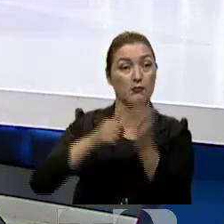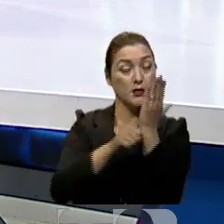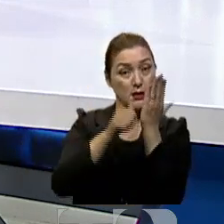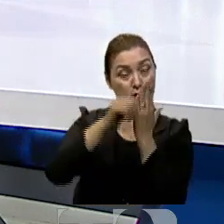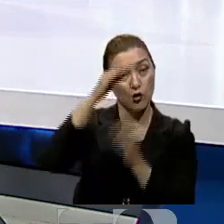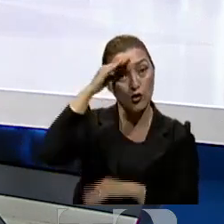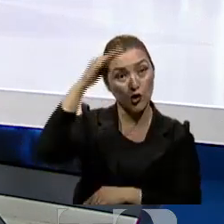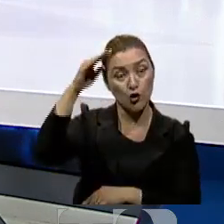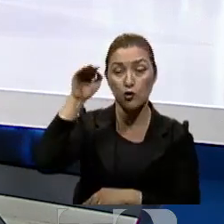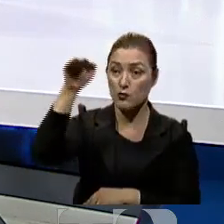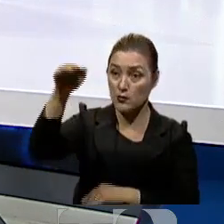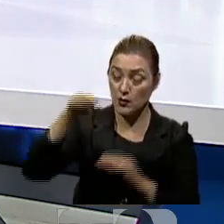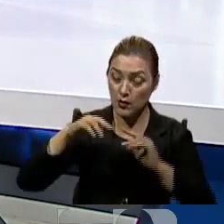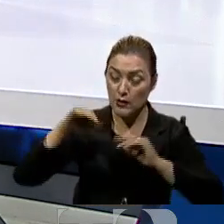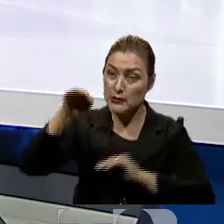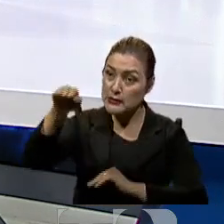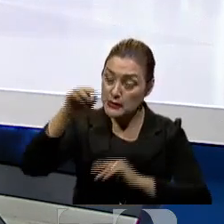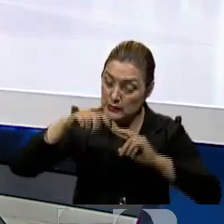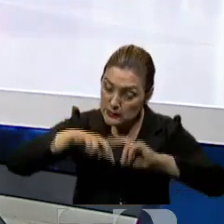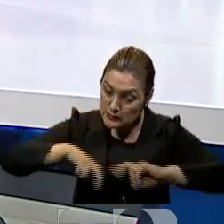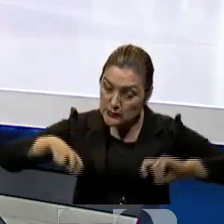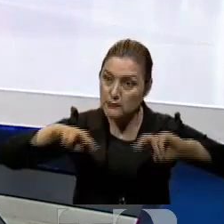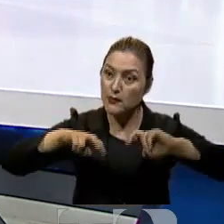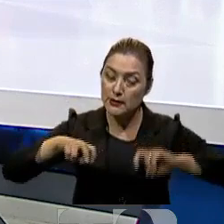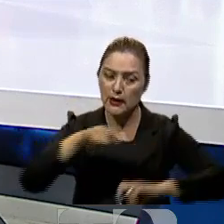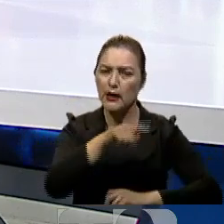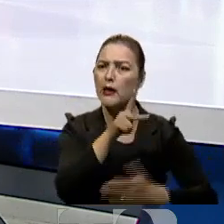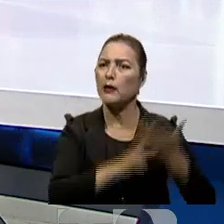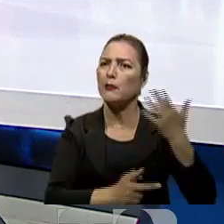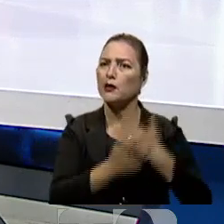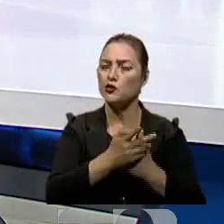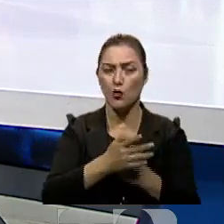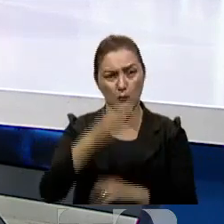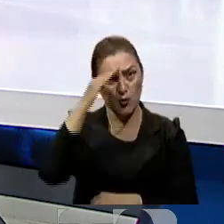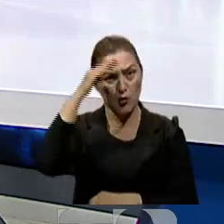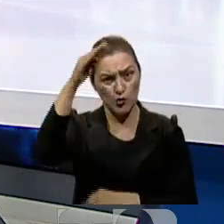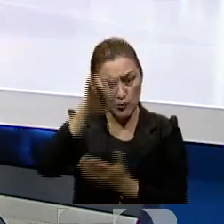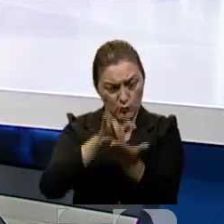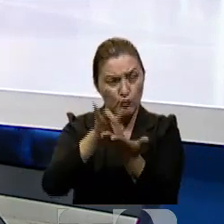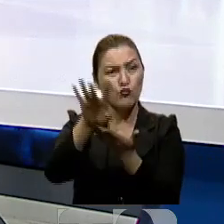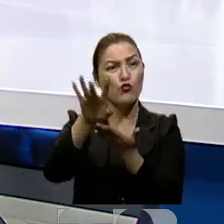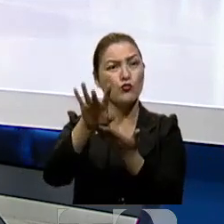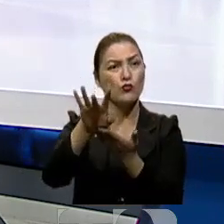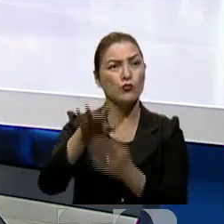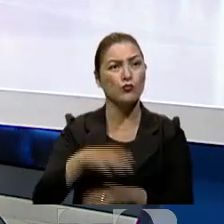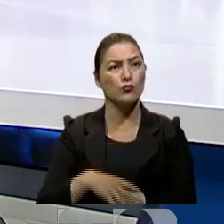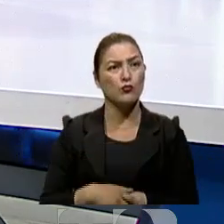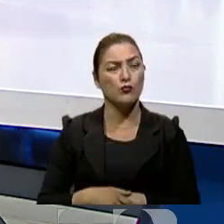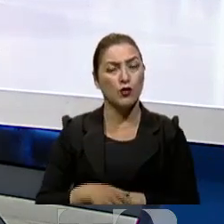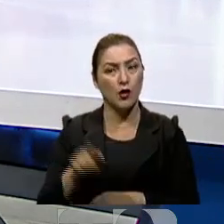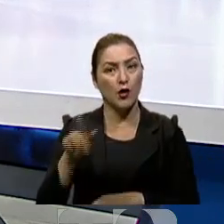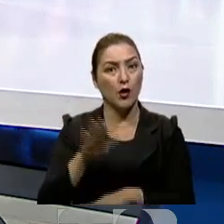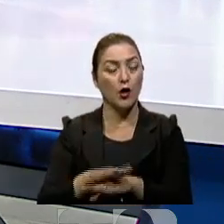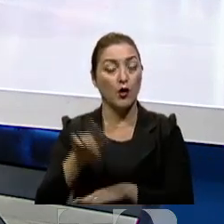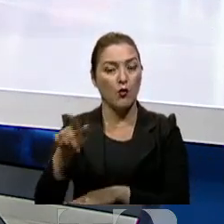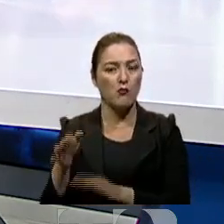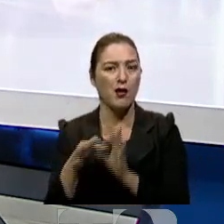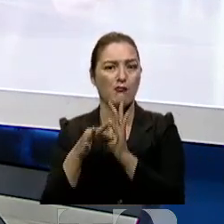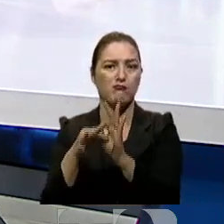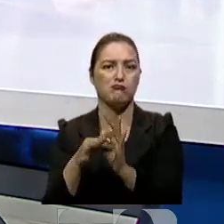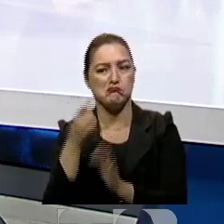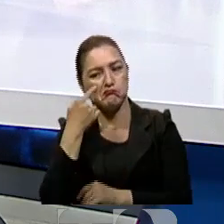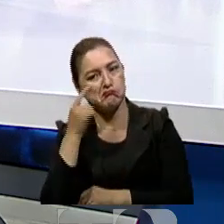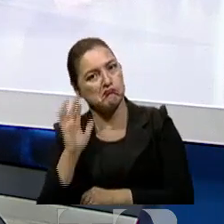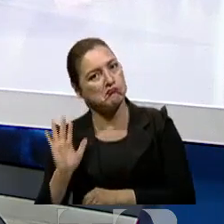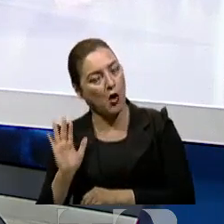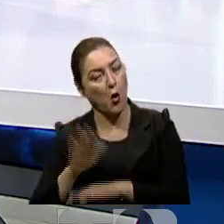Interior para que pueda investigar y sacar a este mal funcionario de las filas policiales, de demostrarse que tuvo complicidad en este